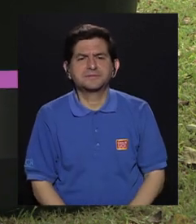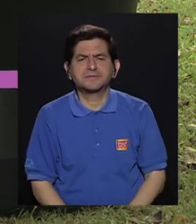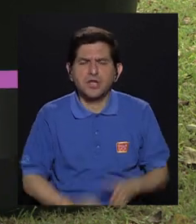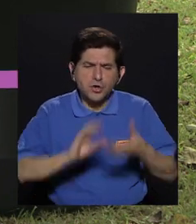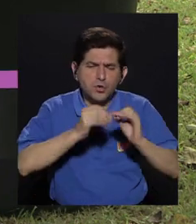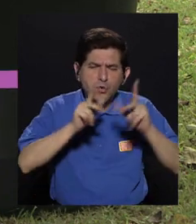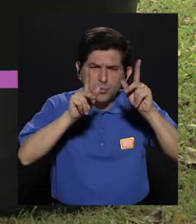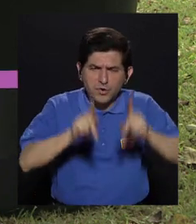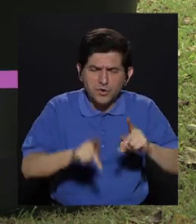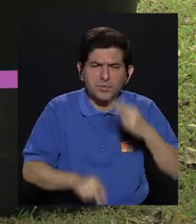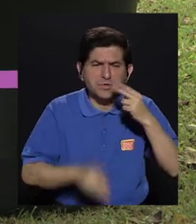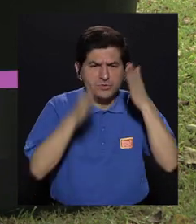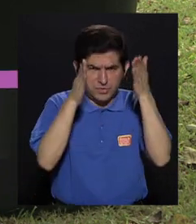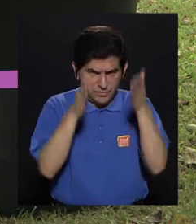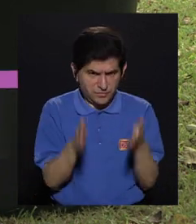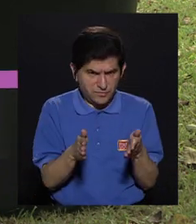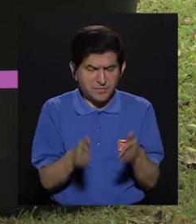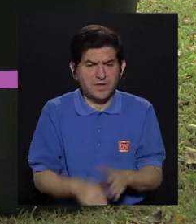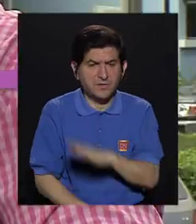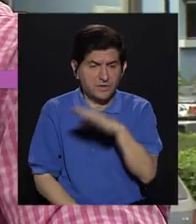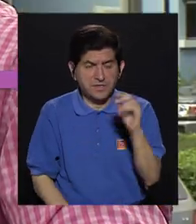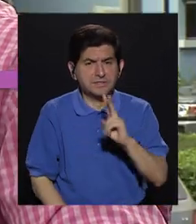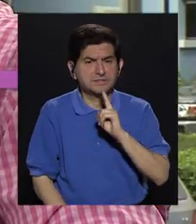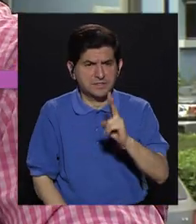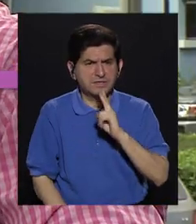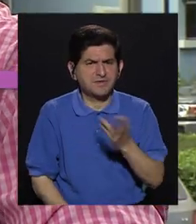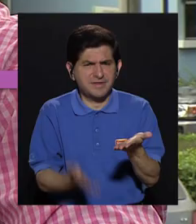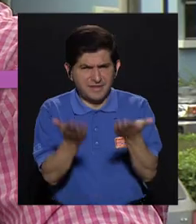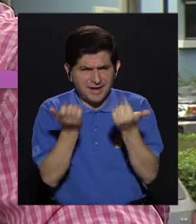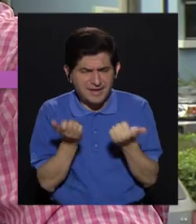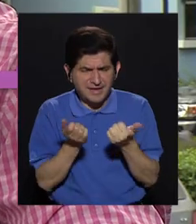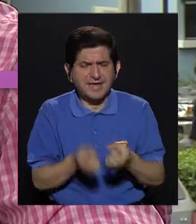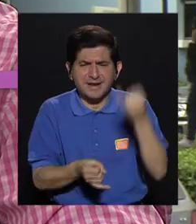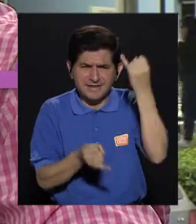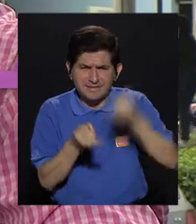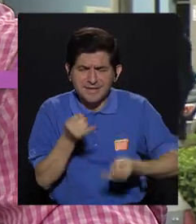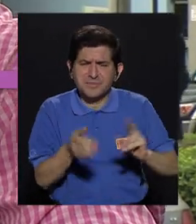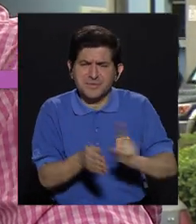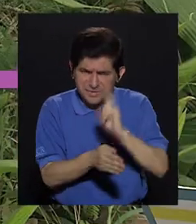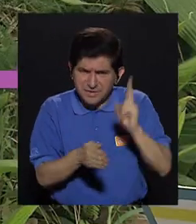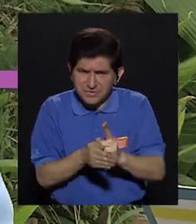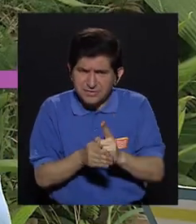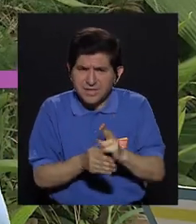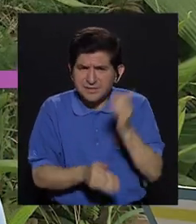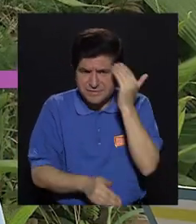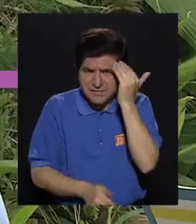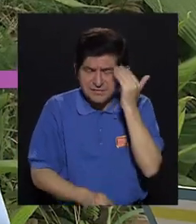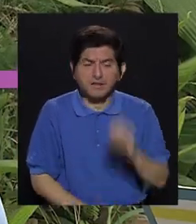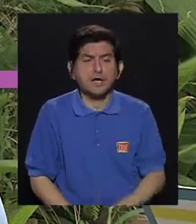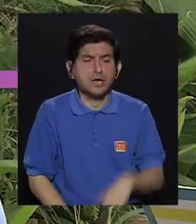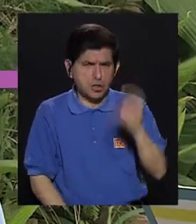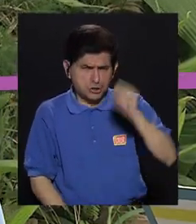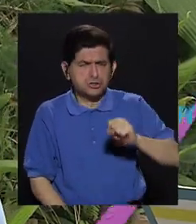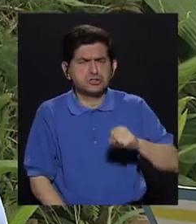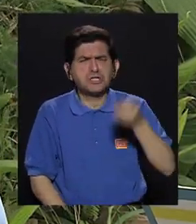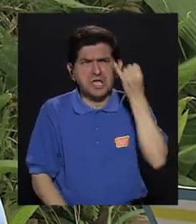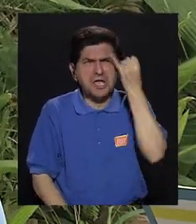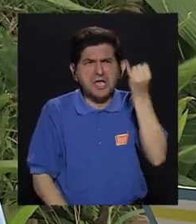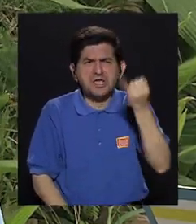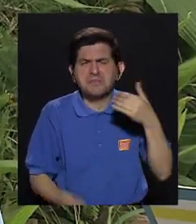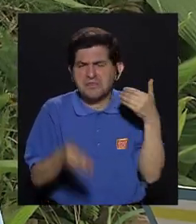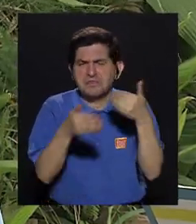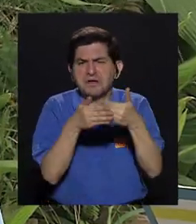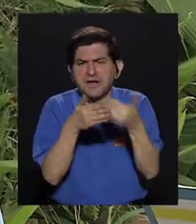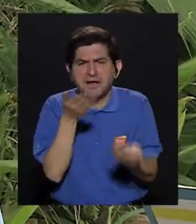alguna cantidad de personas que sean fumadoras y que realmente deseen dejar de fumar? Sí, hay una buena